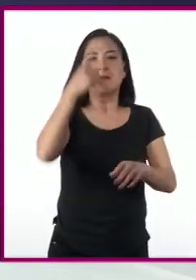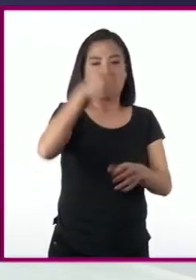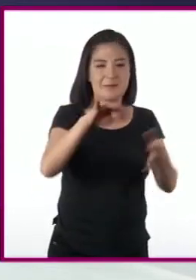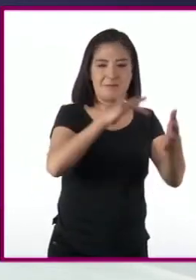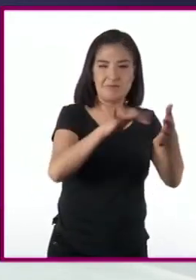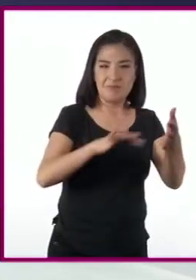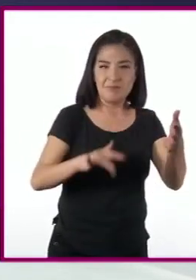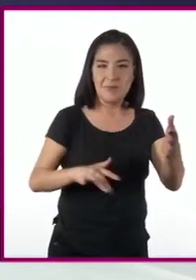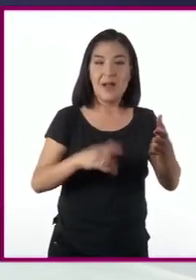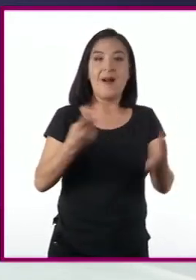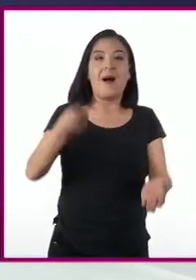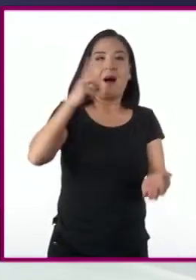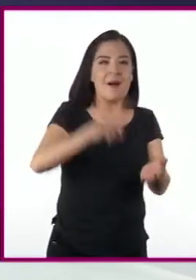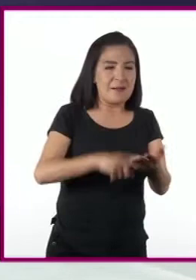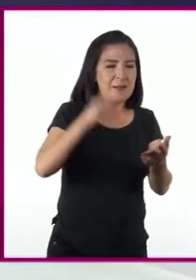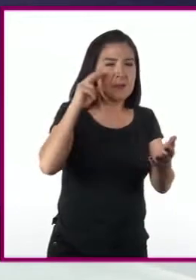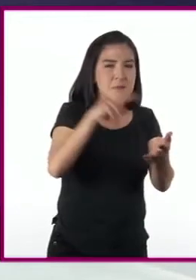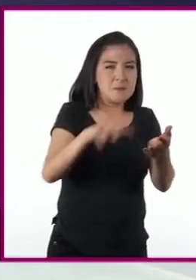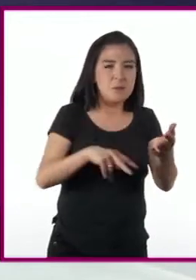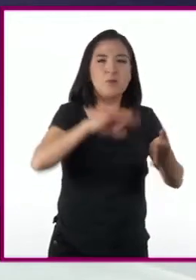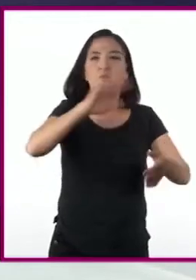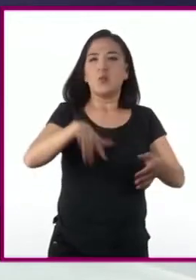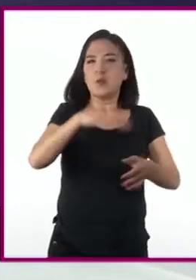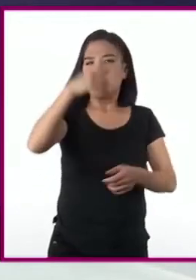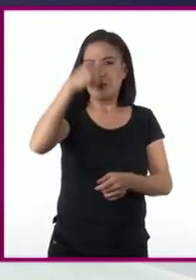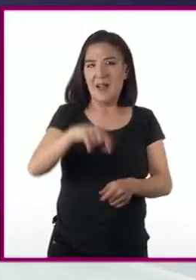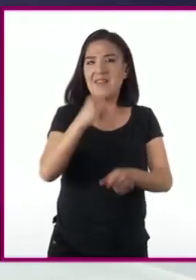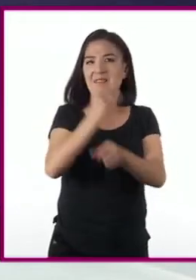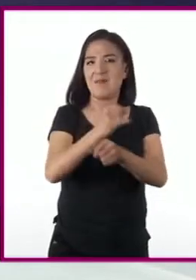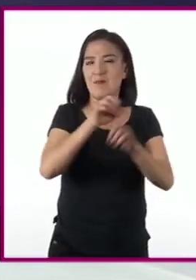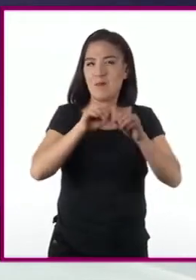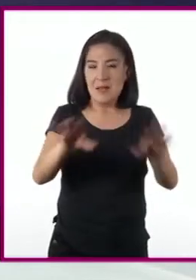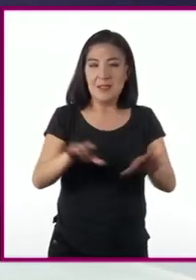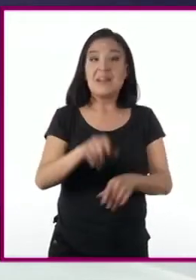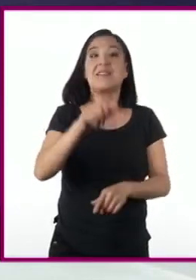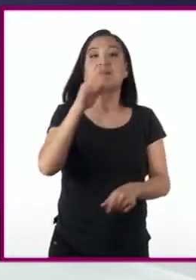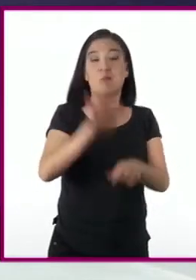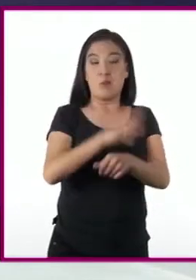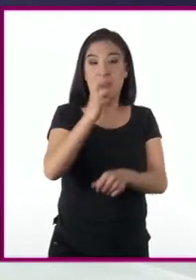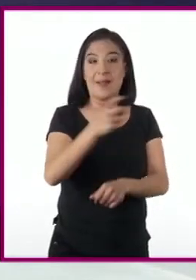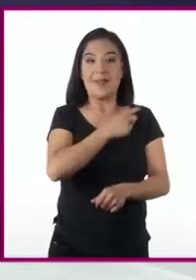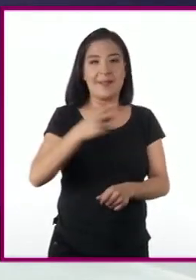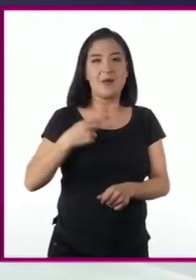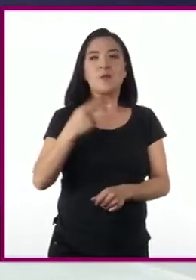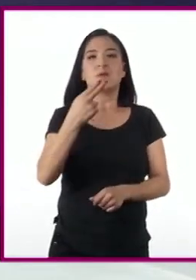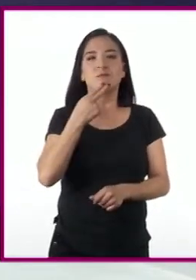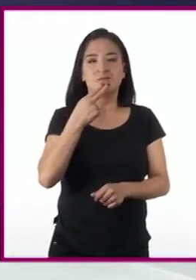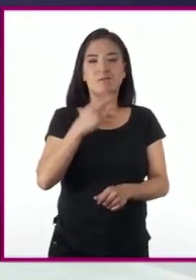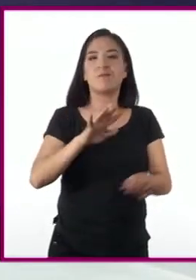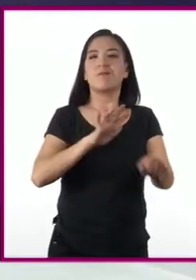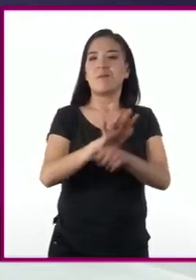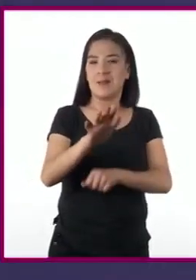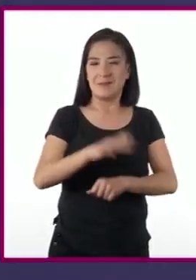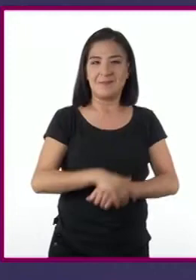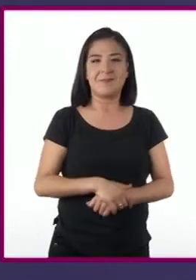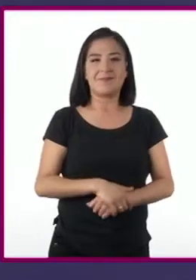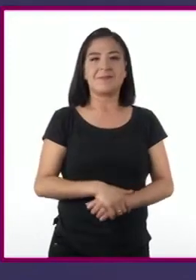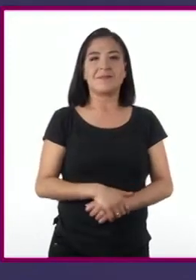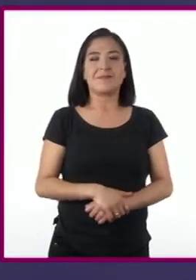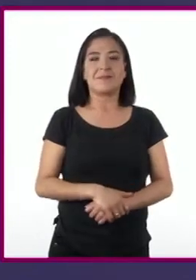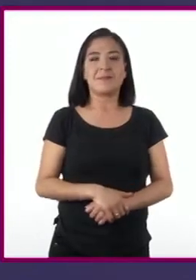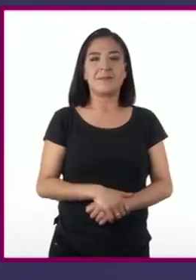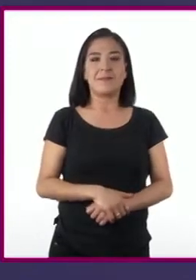nos adentraremos en la búsqueda de información. Y para eso tendremos que utilizar algunas herramientas.